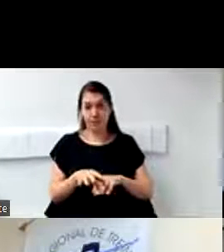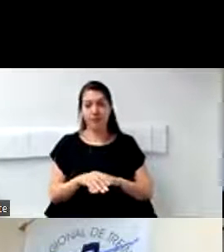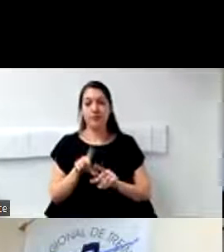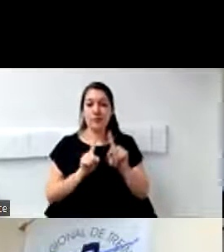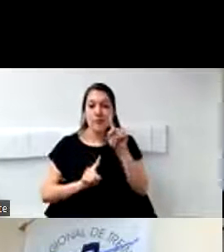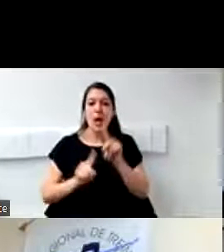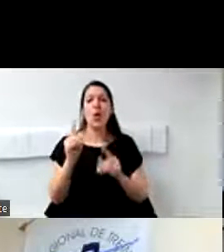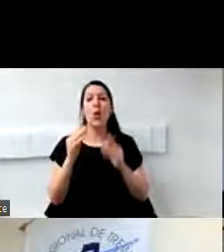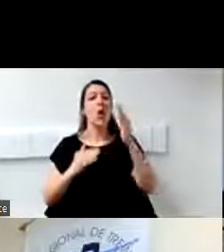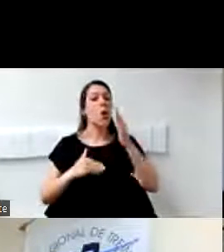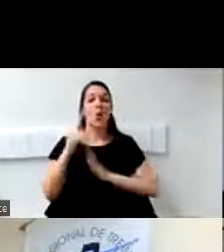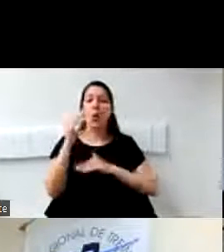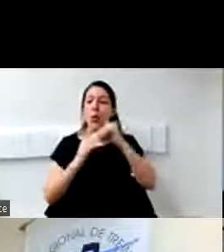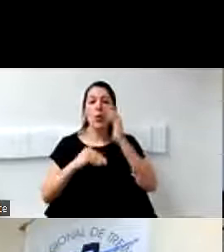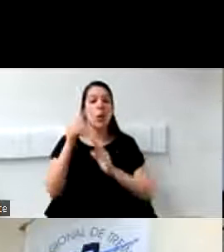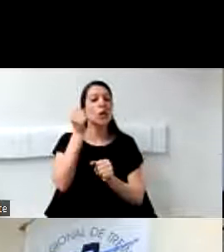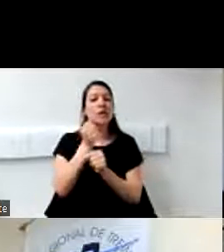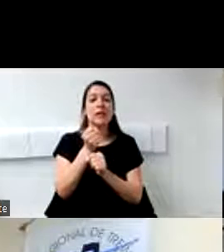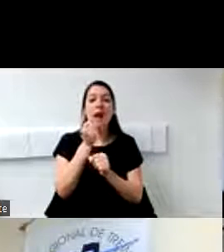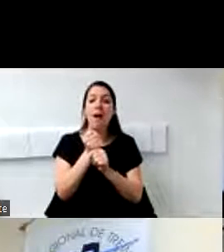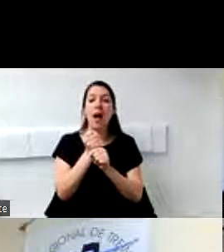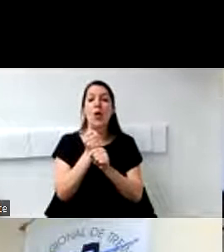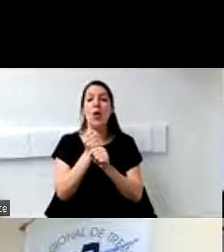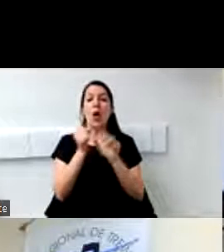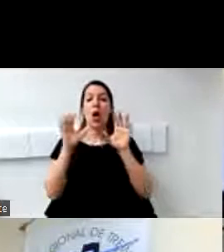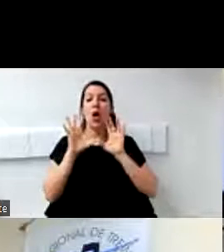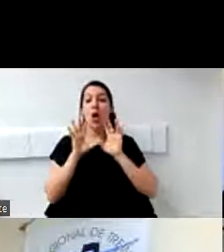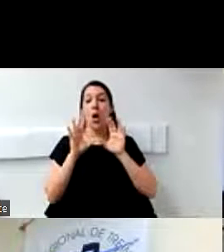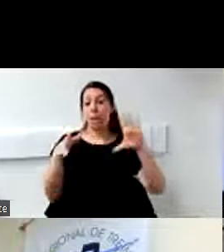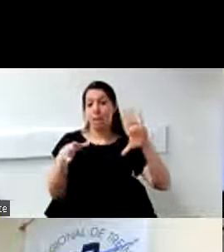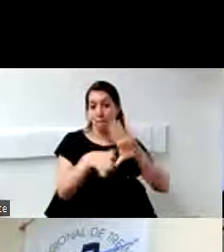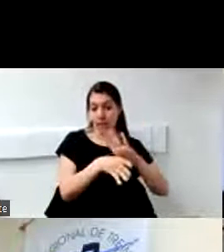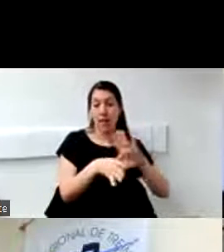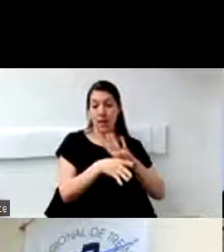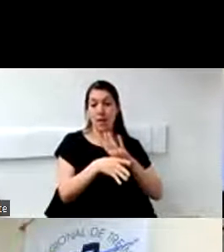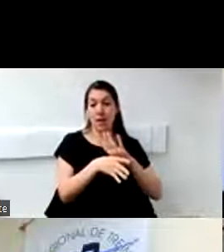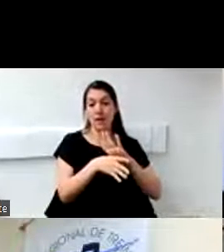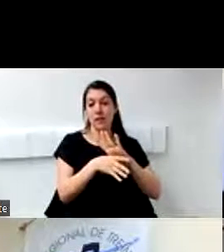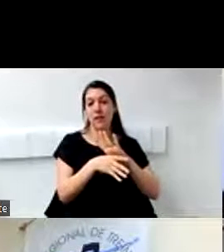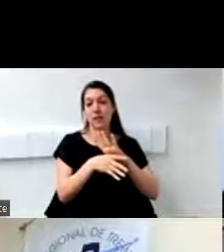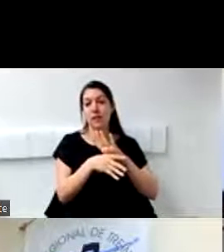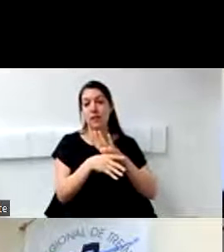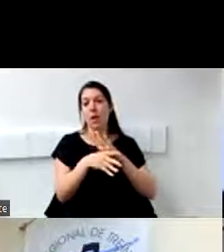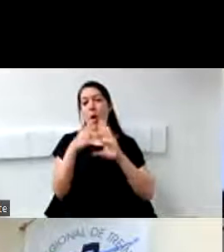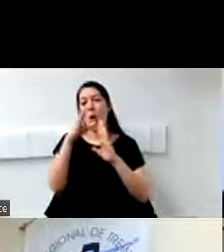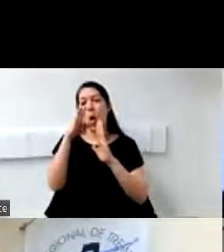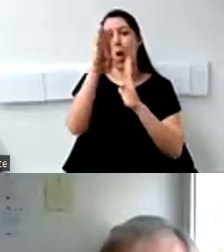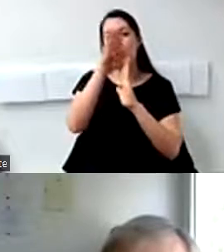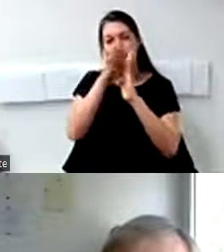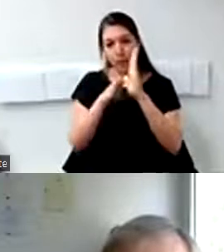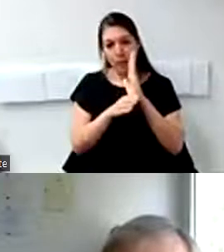sido construidos en conjunto con la Secretaría, con el MIDES, concretamente con el programa de